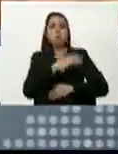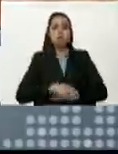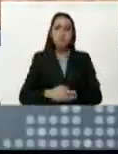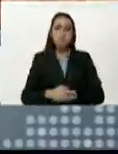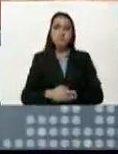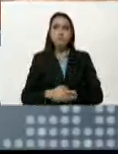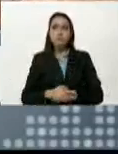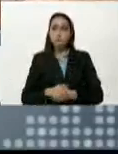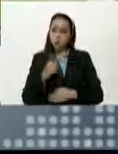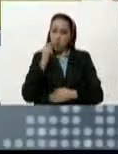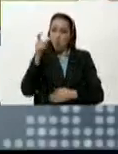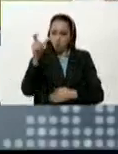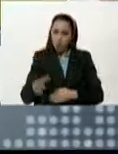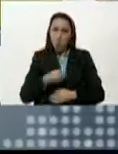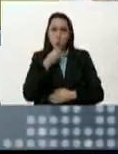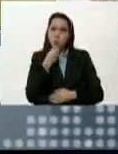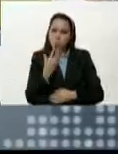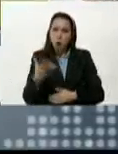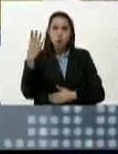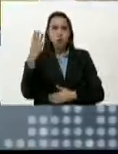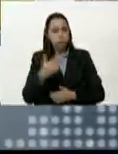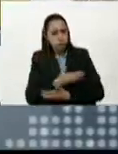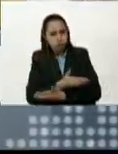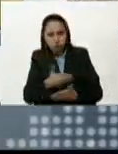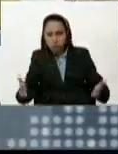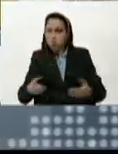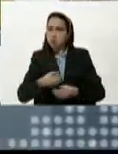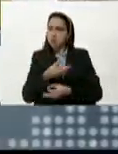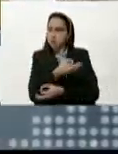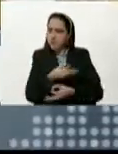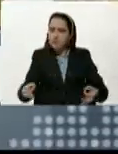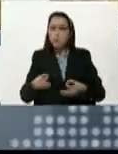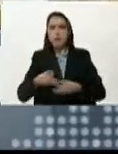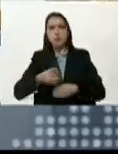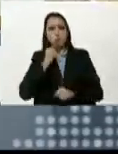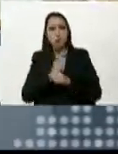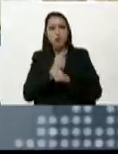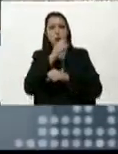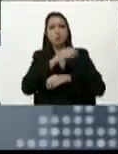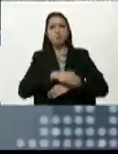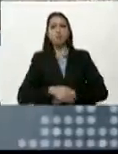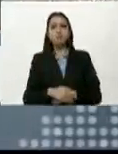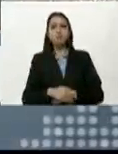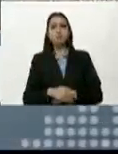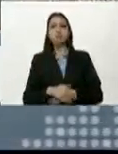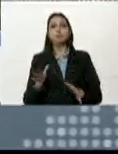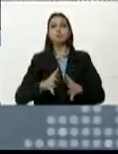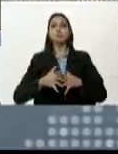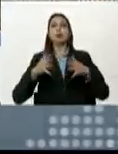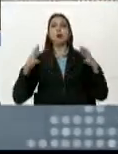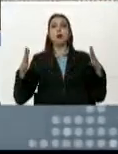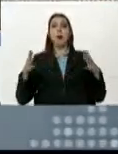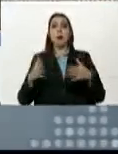un hombre honesto a carta cabal carrizal coronel carrizal gran gran gran compañero de nuestro